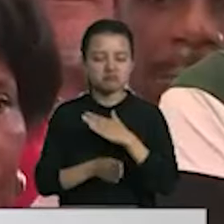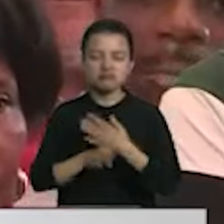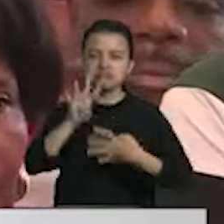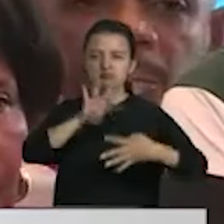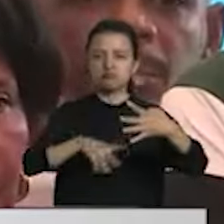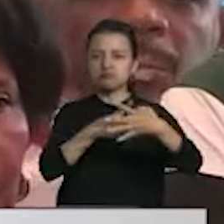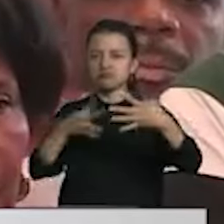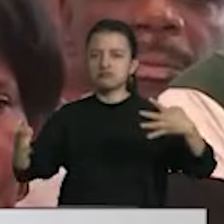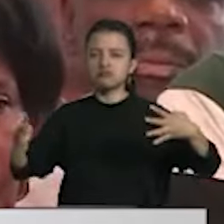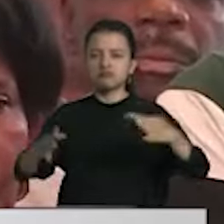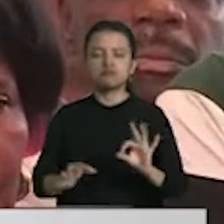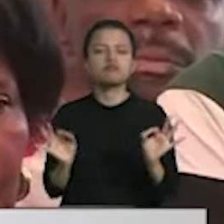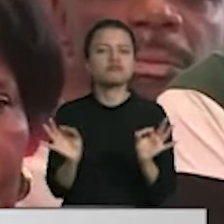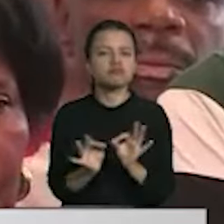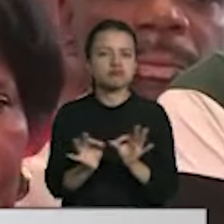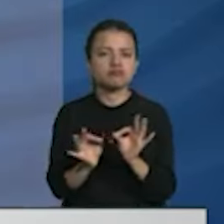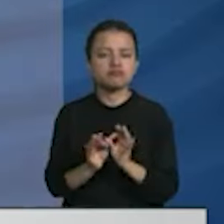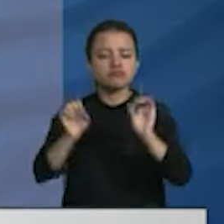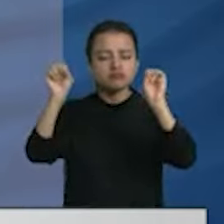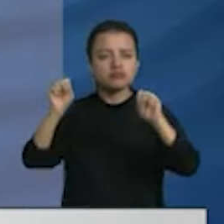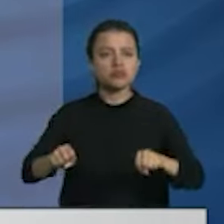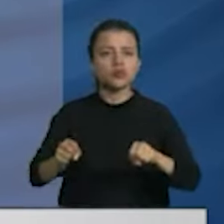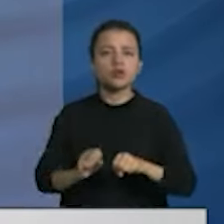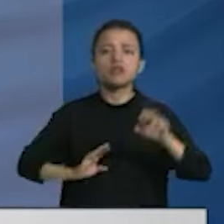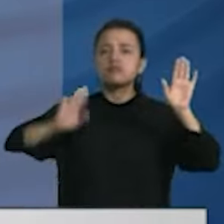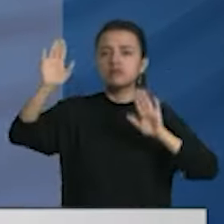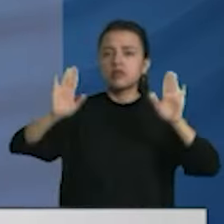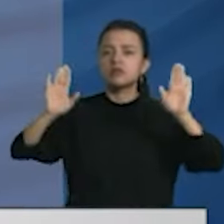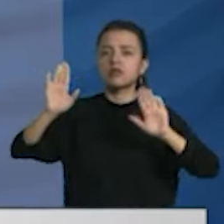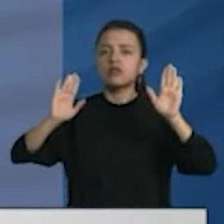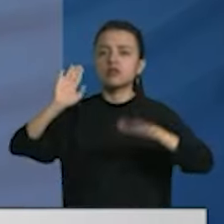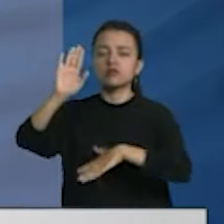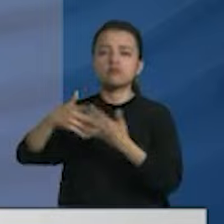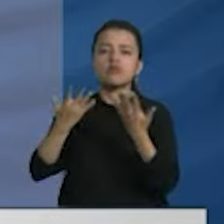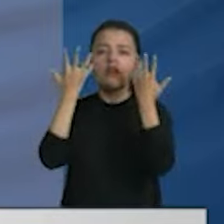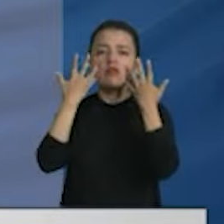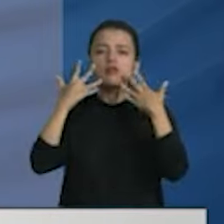los comicios establece la sustitución de candidatos hasta